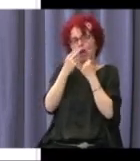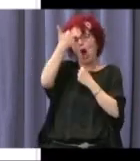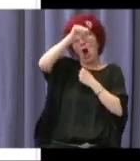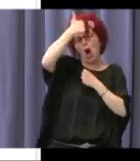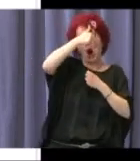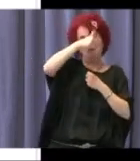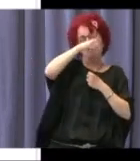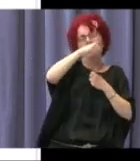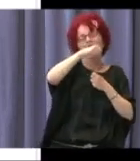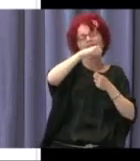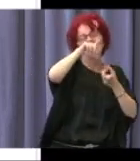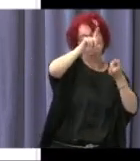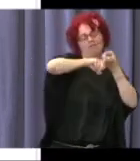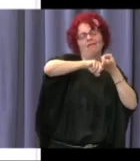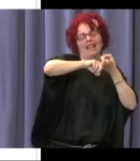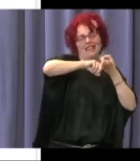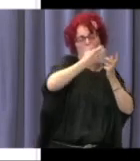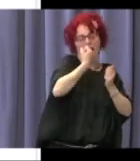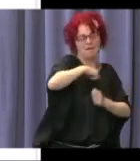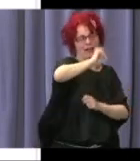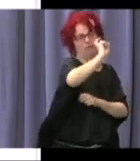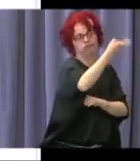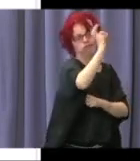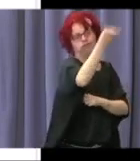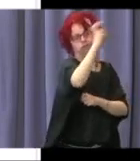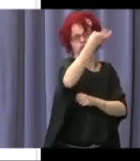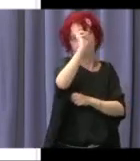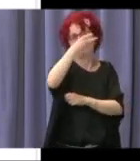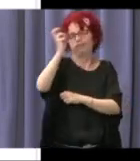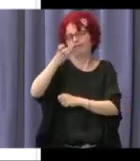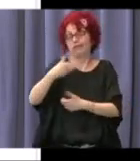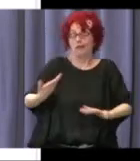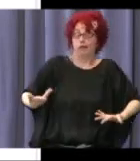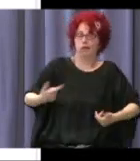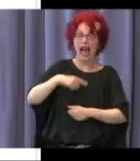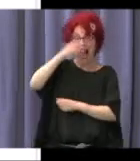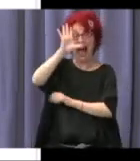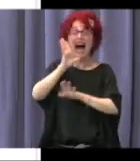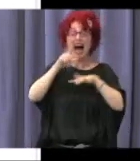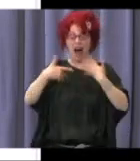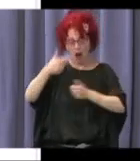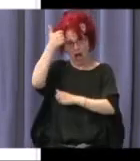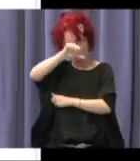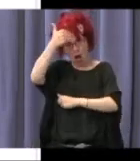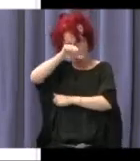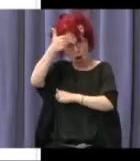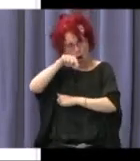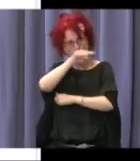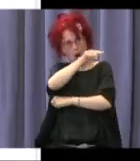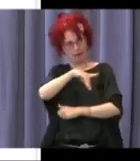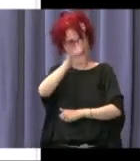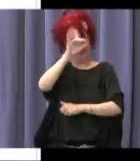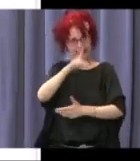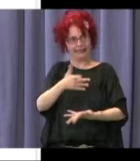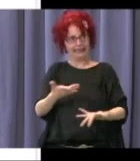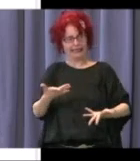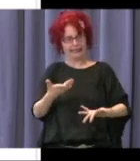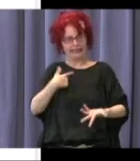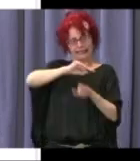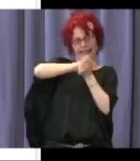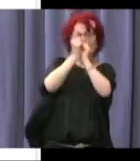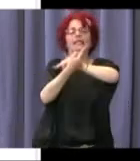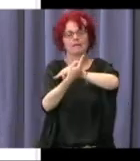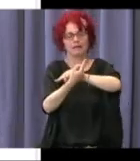claro, si el hombre es un cornudo, es que las mujeres era un delito ser infieles. Y entonces